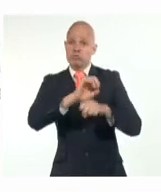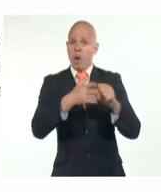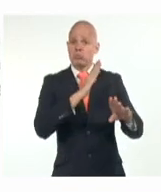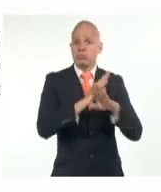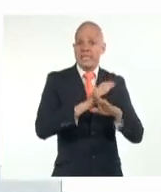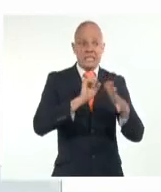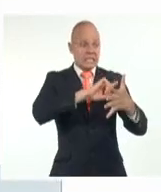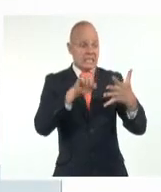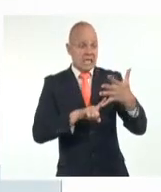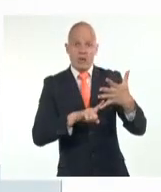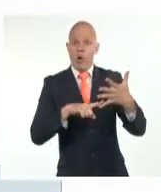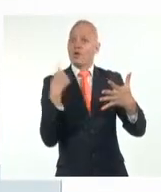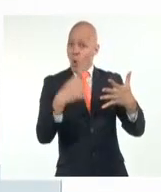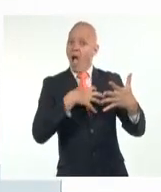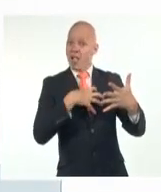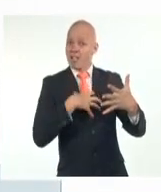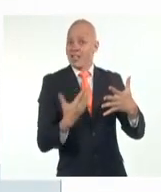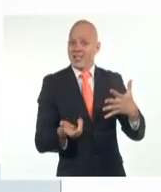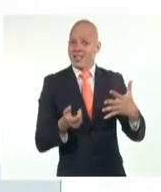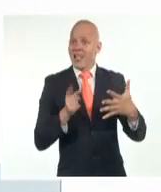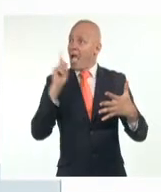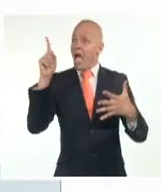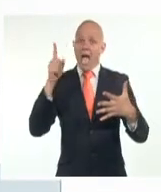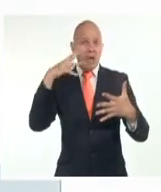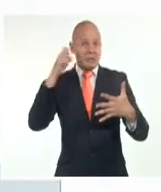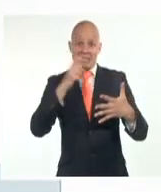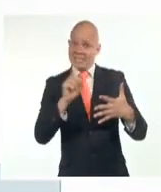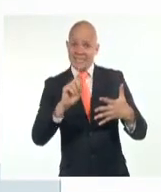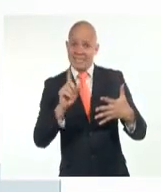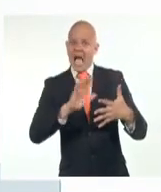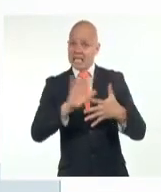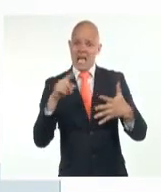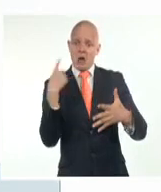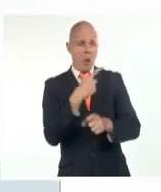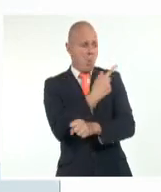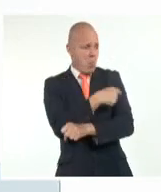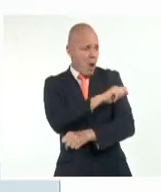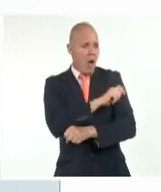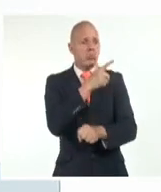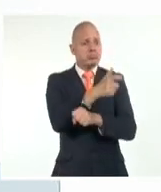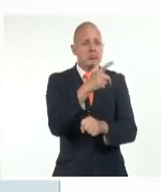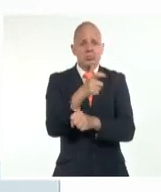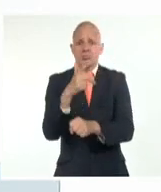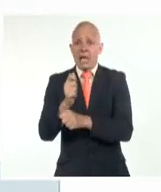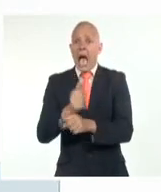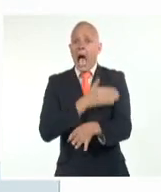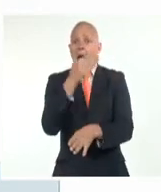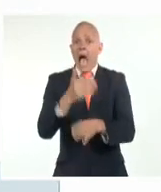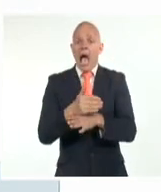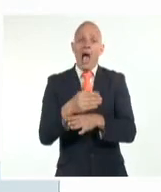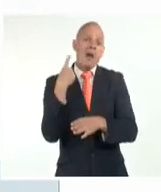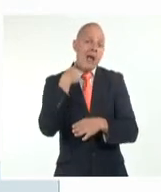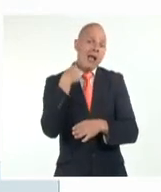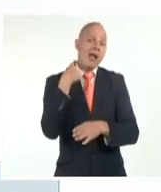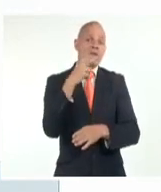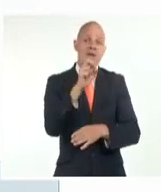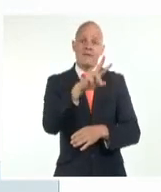inmunizar a toda su población antes de que culmine el 2021 y contribuir al proceso de vacunación en otros países en